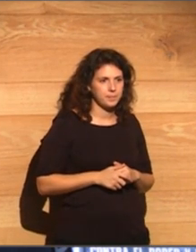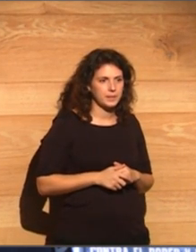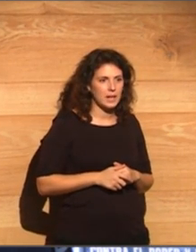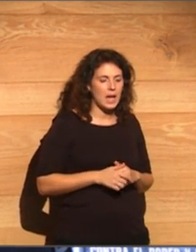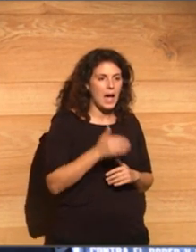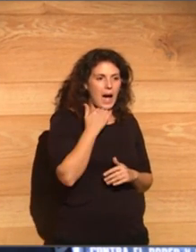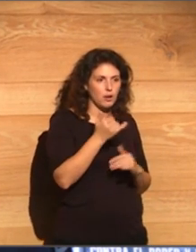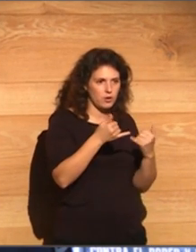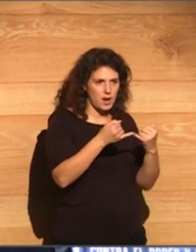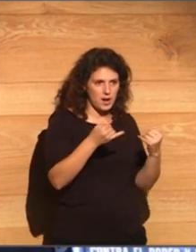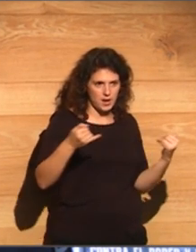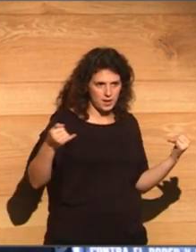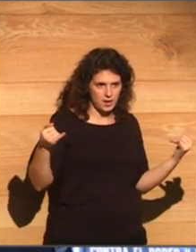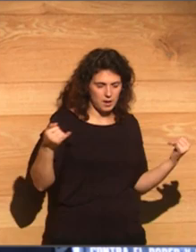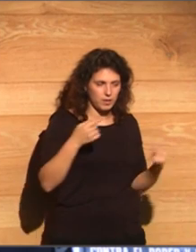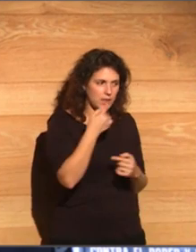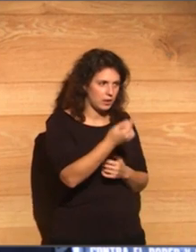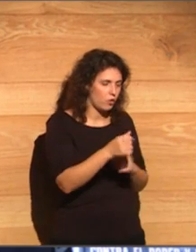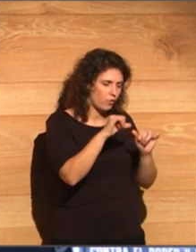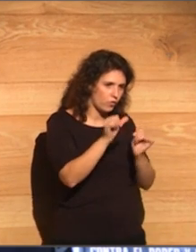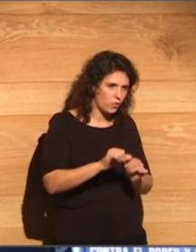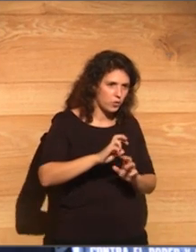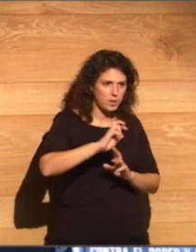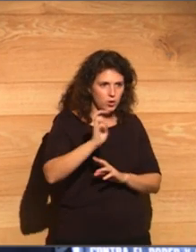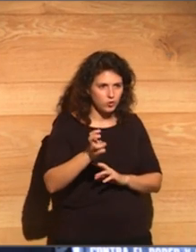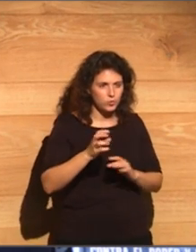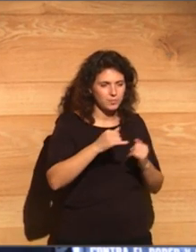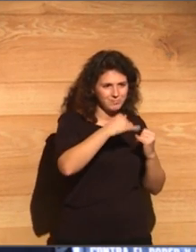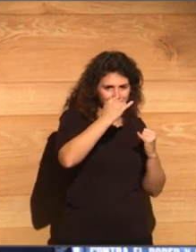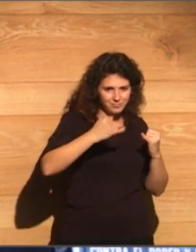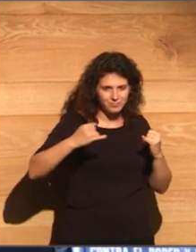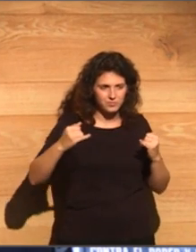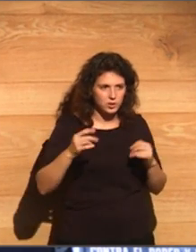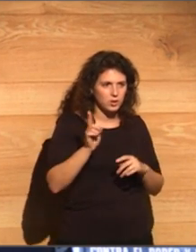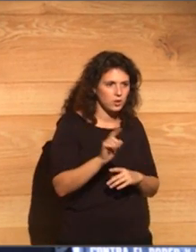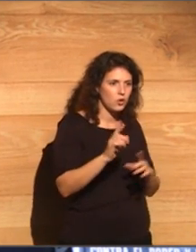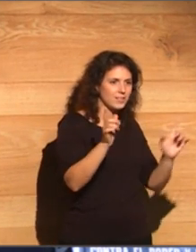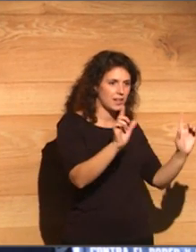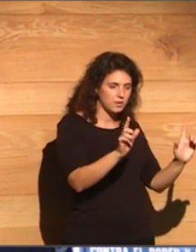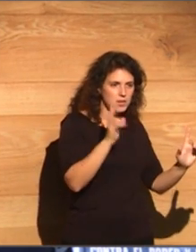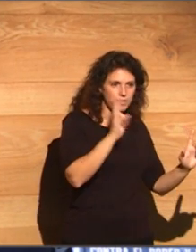más lineal, por decirlo de alguna manera, menos curvilínea, más televisiva, más